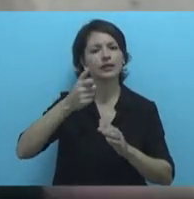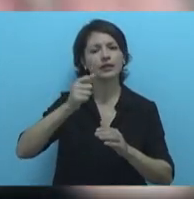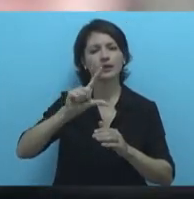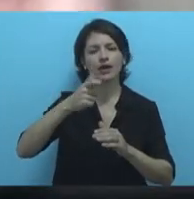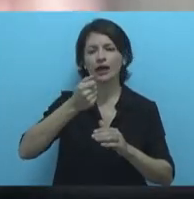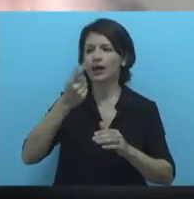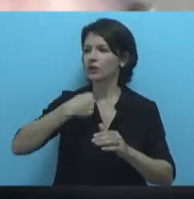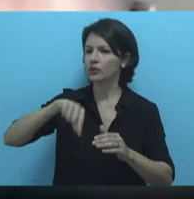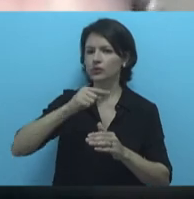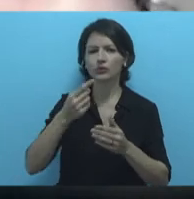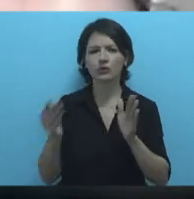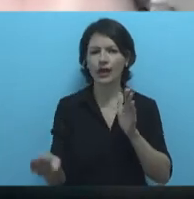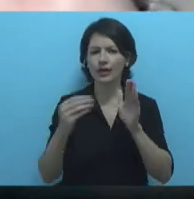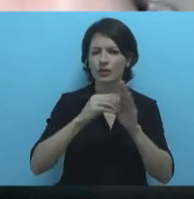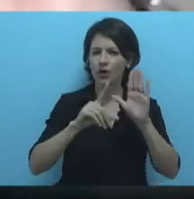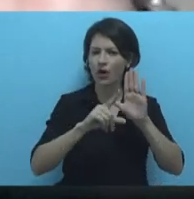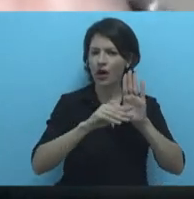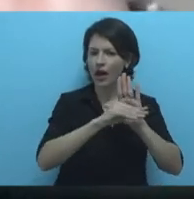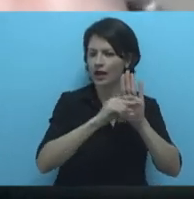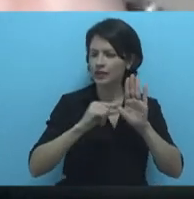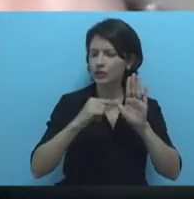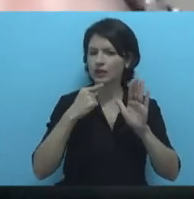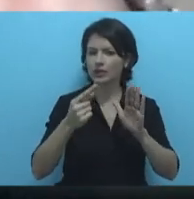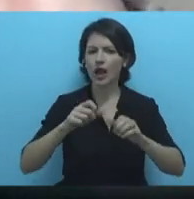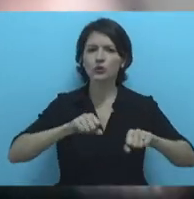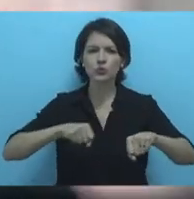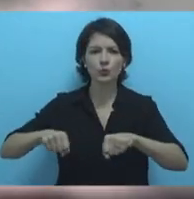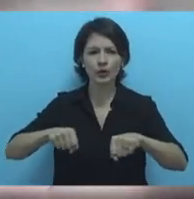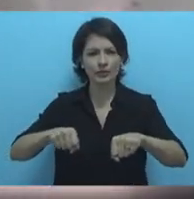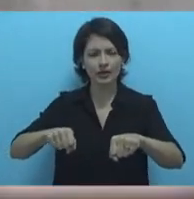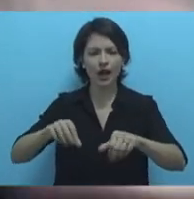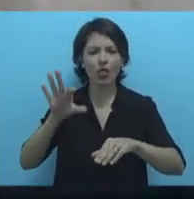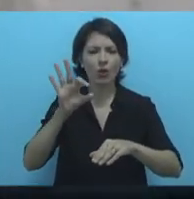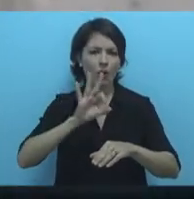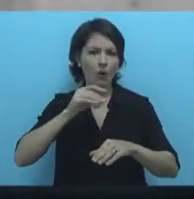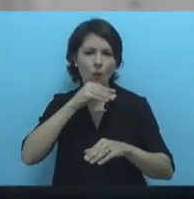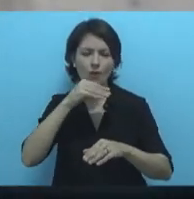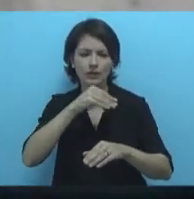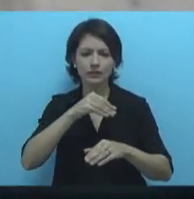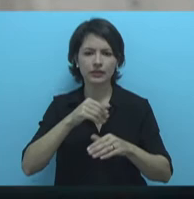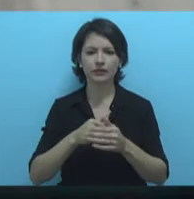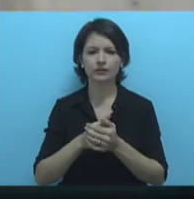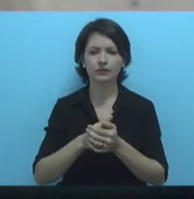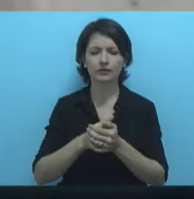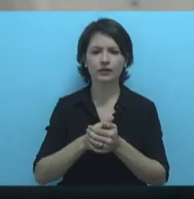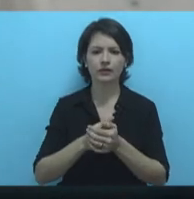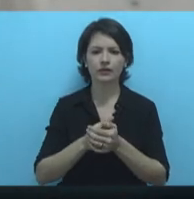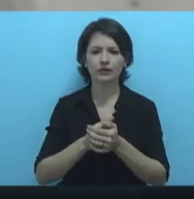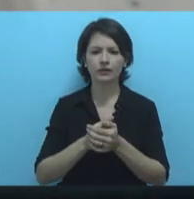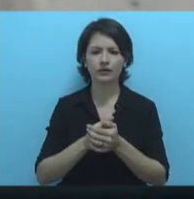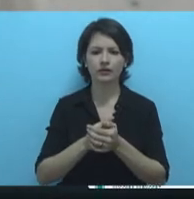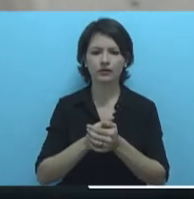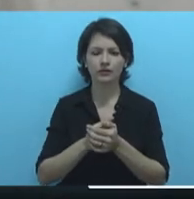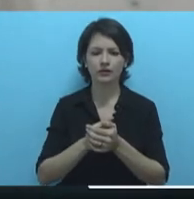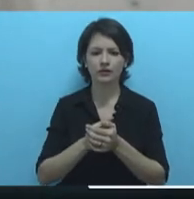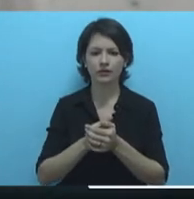supermercados hipermercados de establecidas en la provincia y lo que en el futuro se establezcan en el territorio que superen